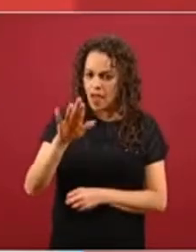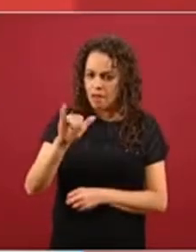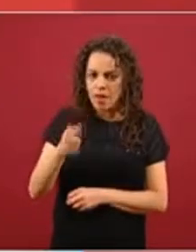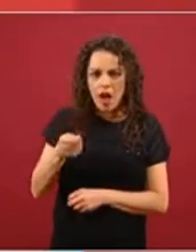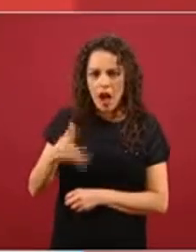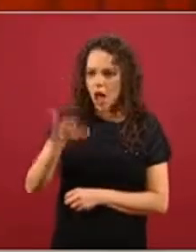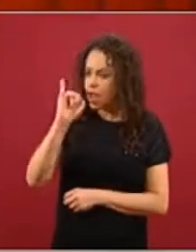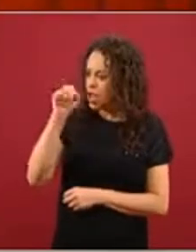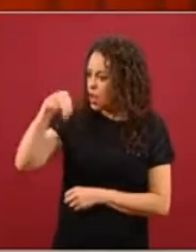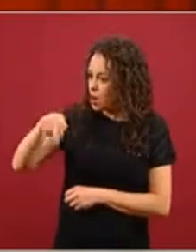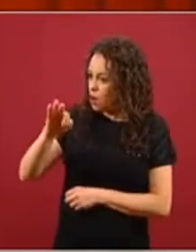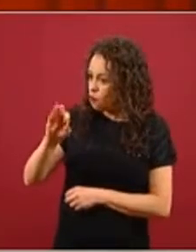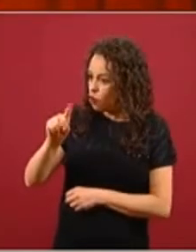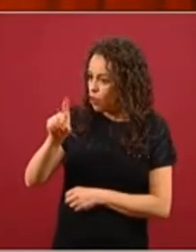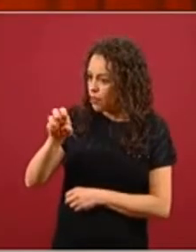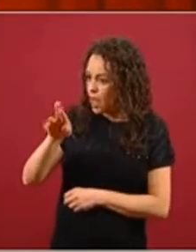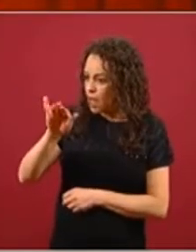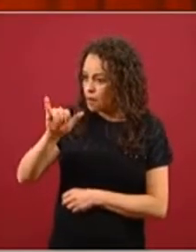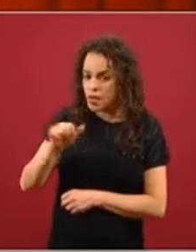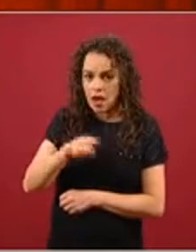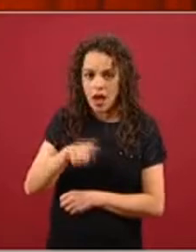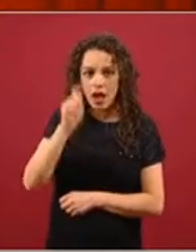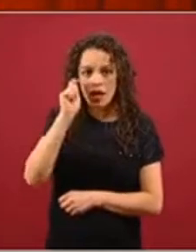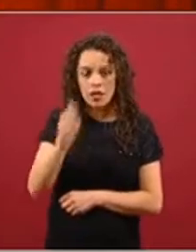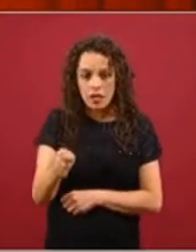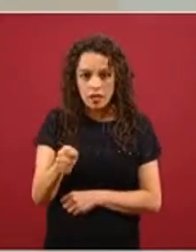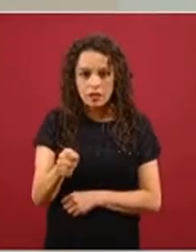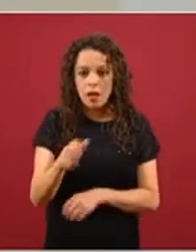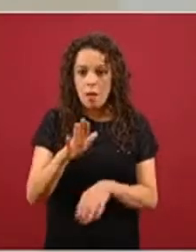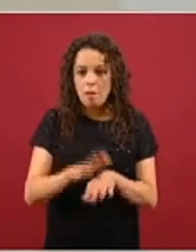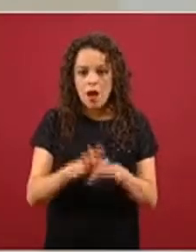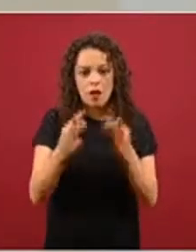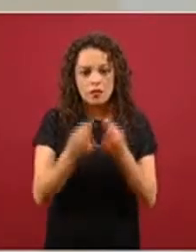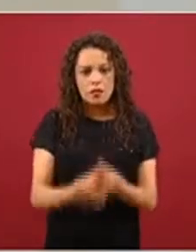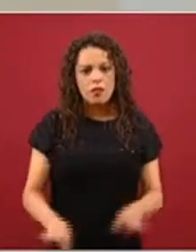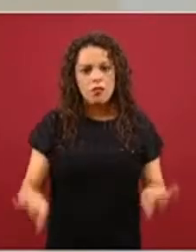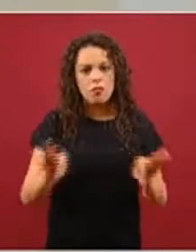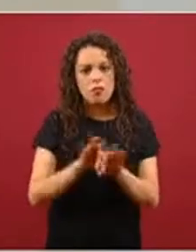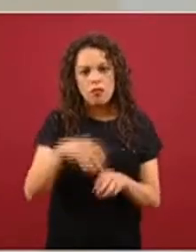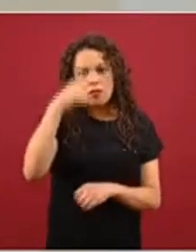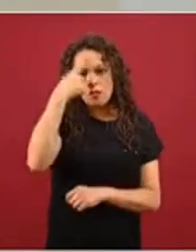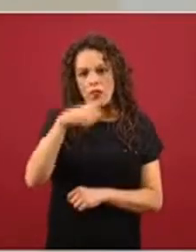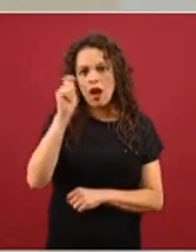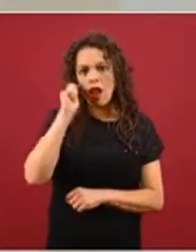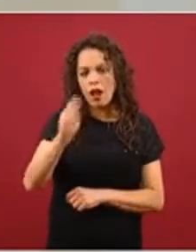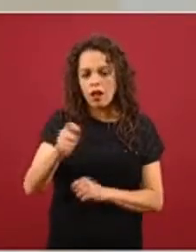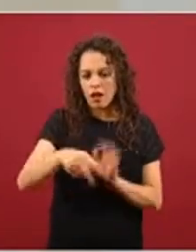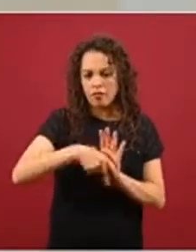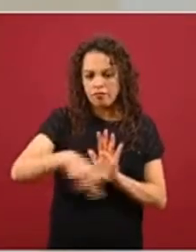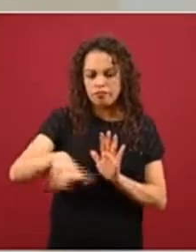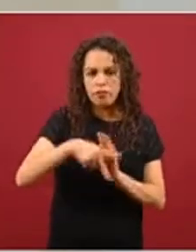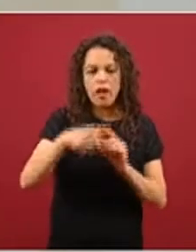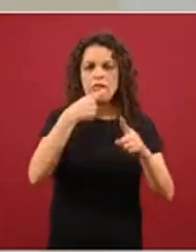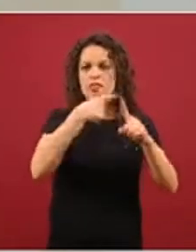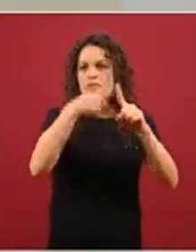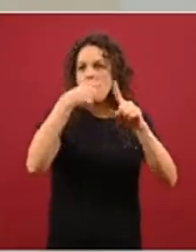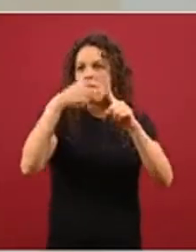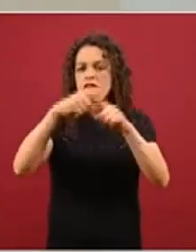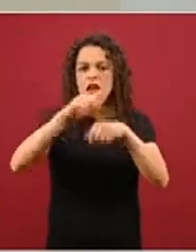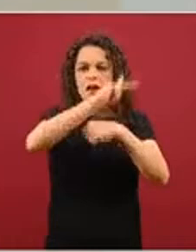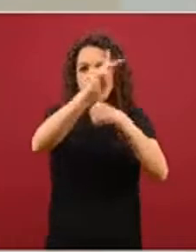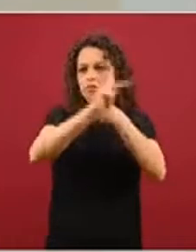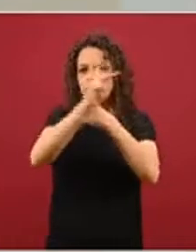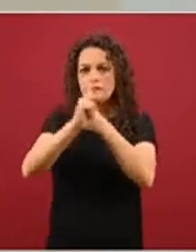se apoderara de la agenda de comunicación pública en los distintos países que